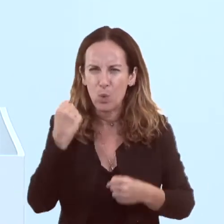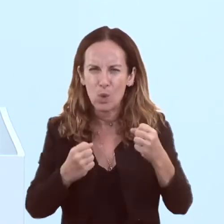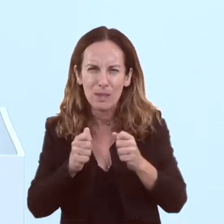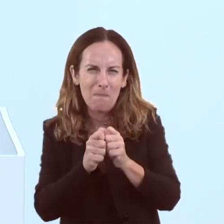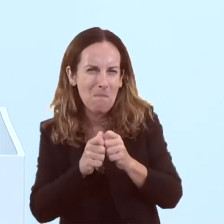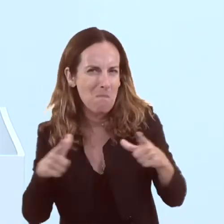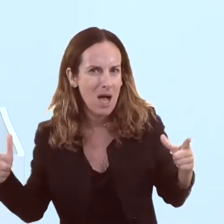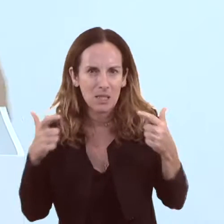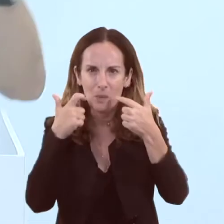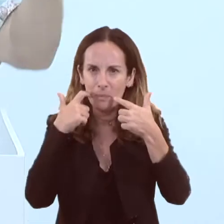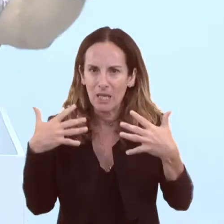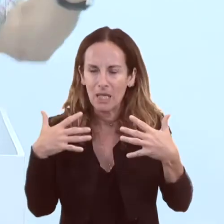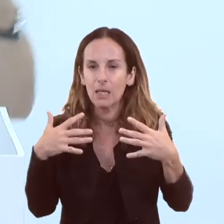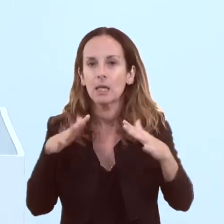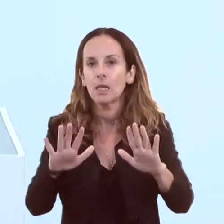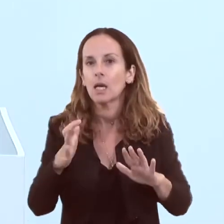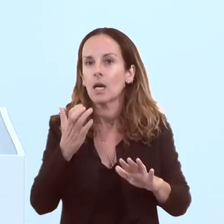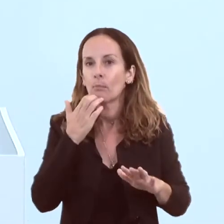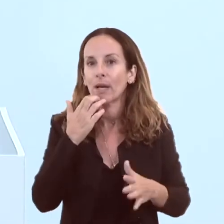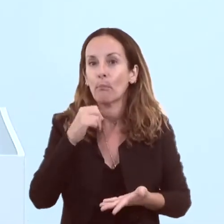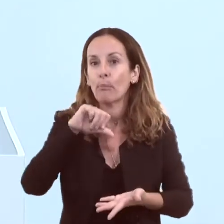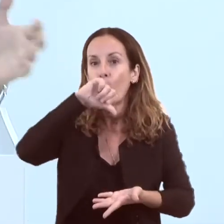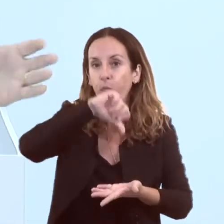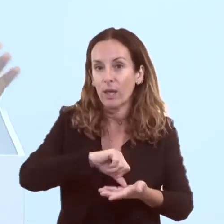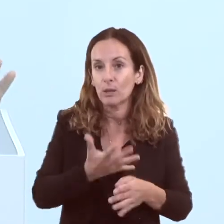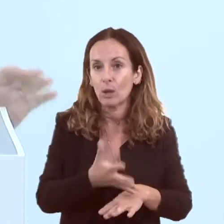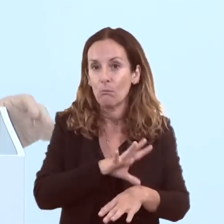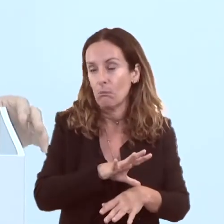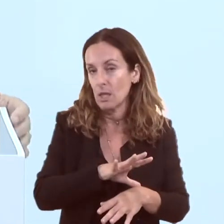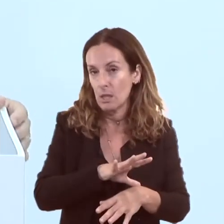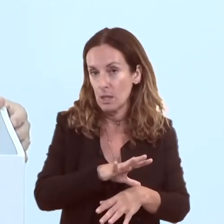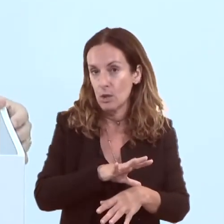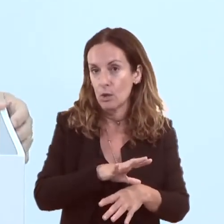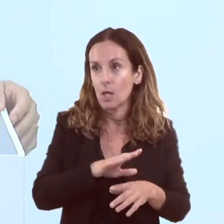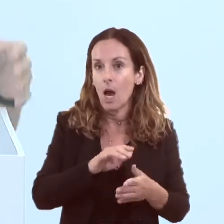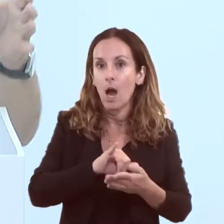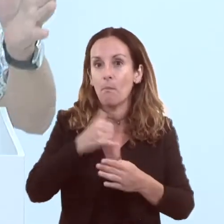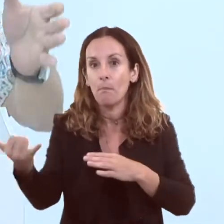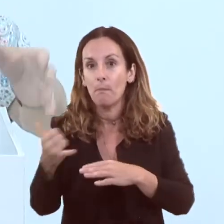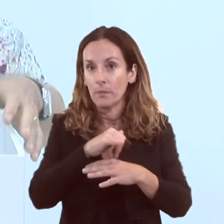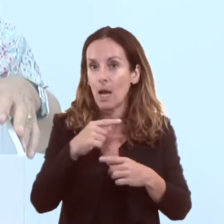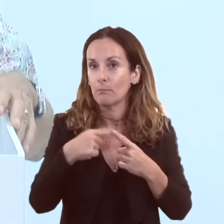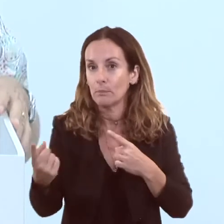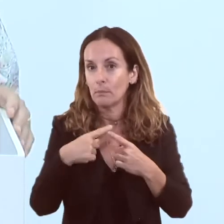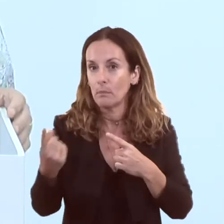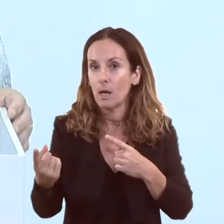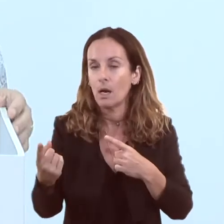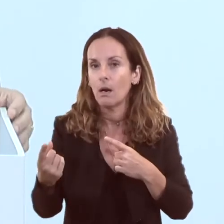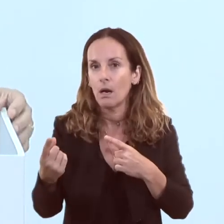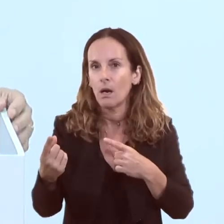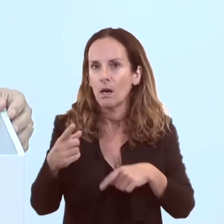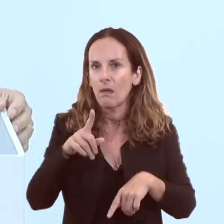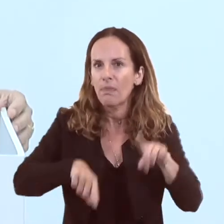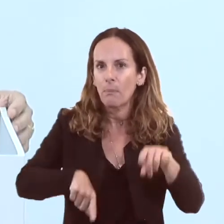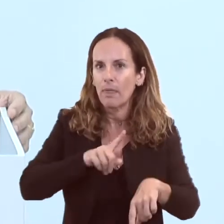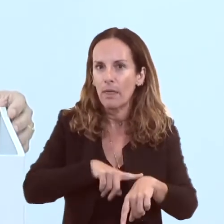en los trayectos por ejemplo del centro de La Isla hacia el aeropuerto y todo esto o hacia ciutat a ciertas horas hay